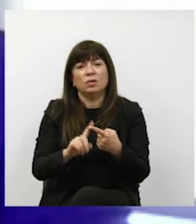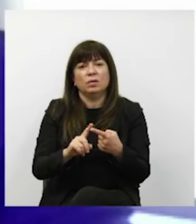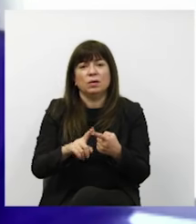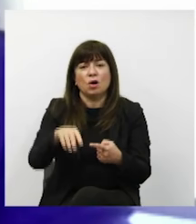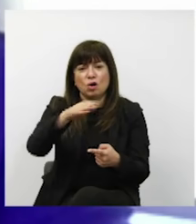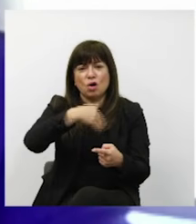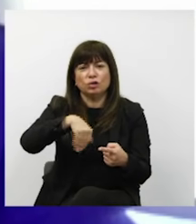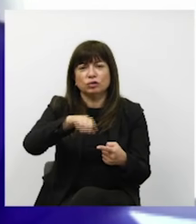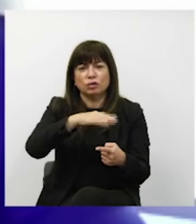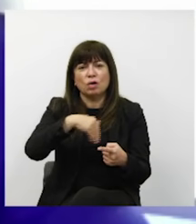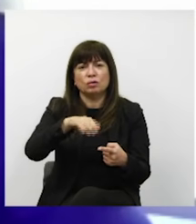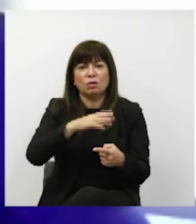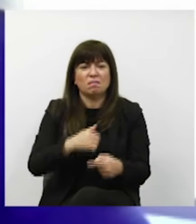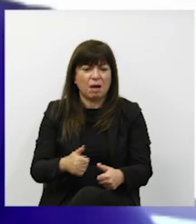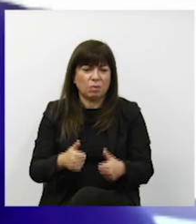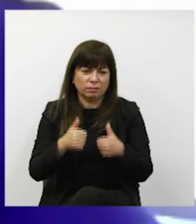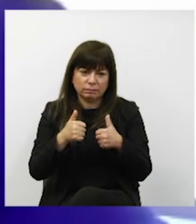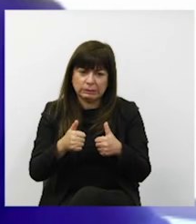nosotros vamos a salir